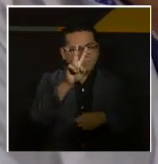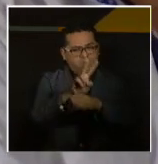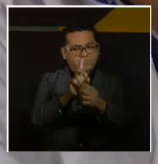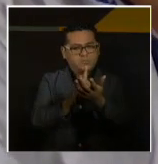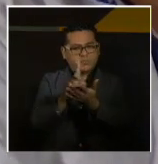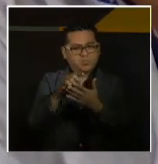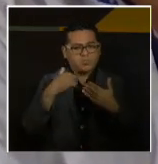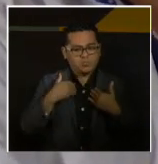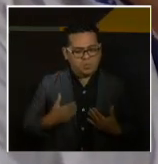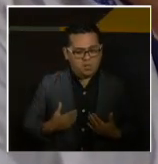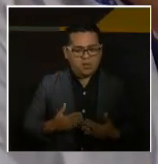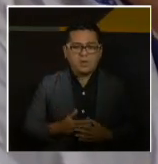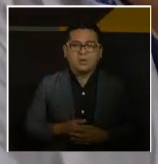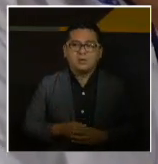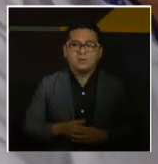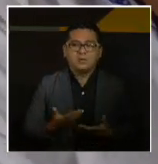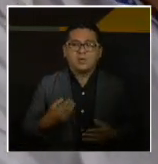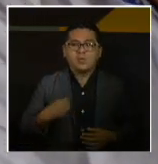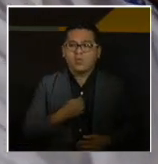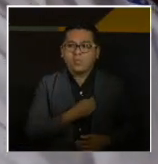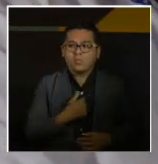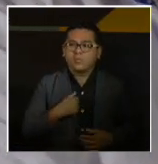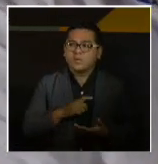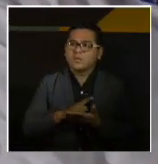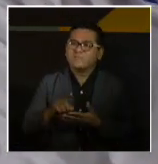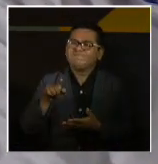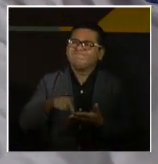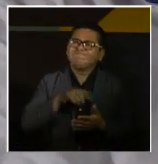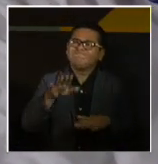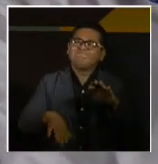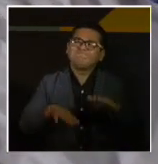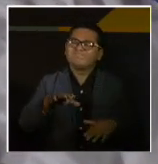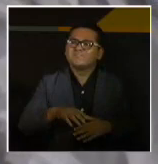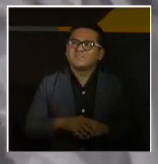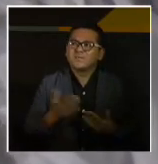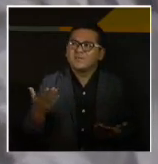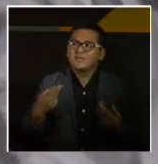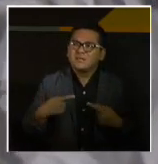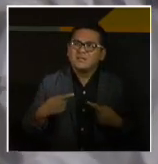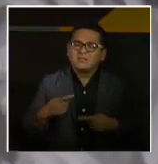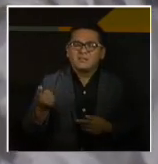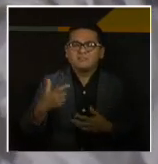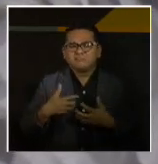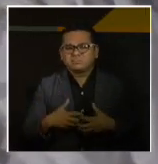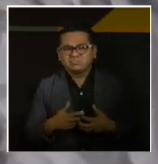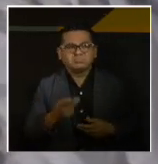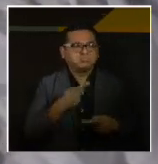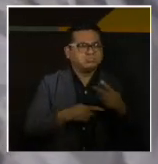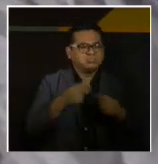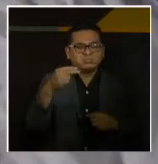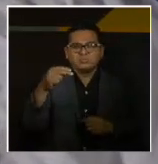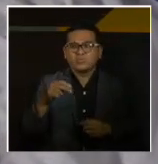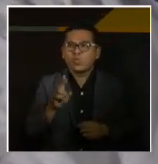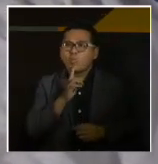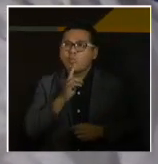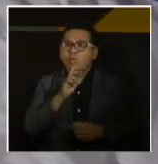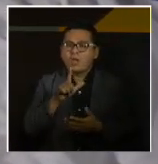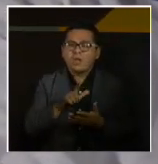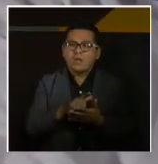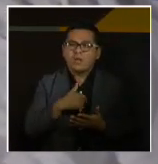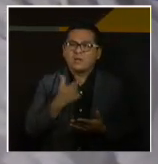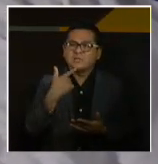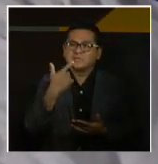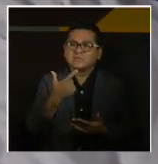derechos humanos y cumplir con un Estado de Derecho, muchas veces hay funcionarios, empresarios y prestanombres que, usando la ley